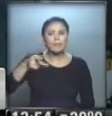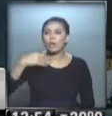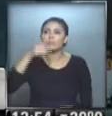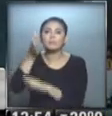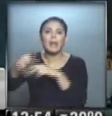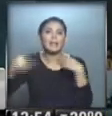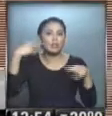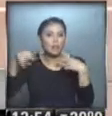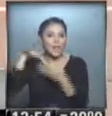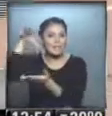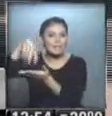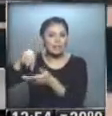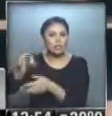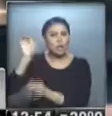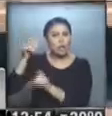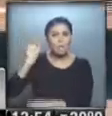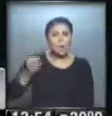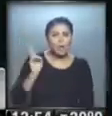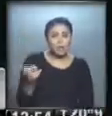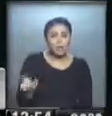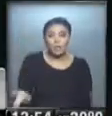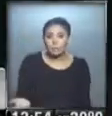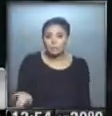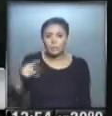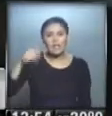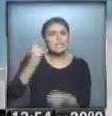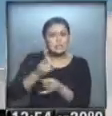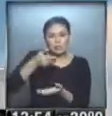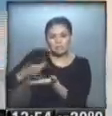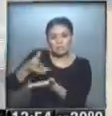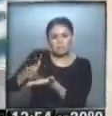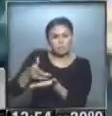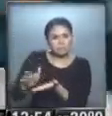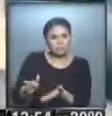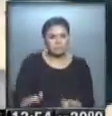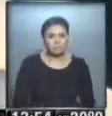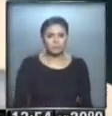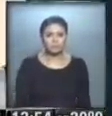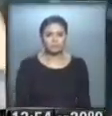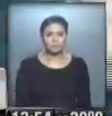restaurantes, el centro de esquí. Alguien a quien se rechazó, se empujó hacia abajo.